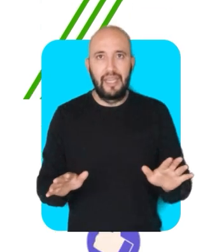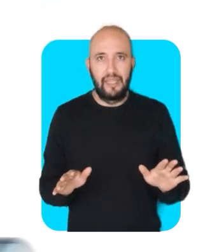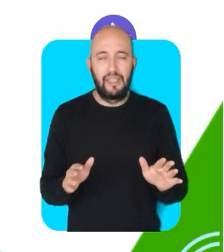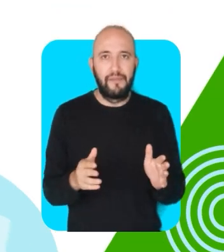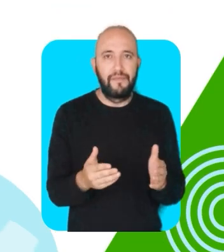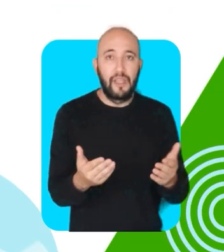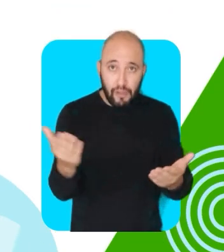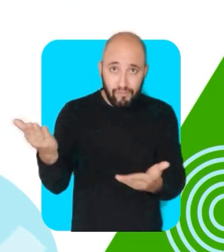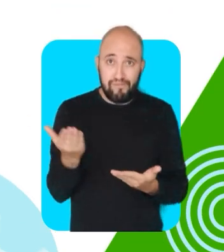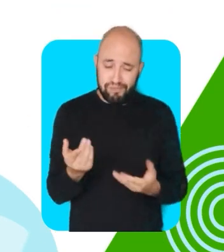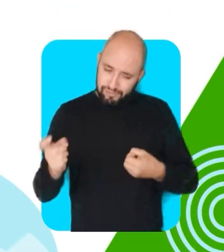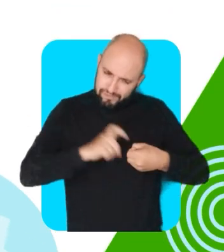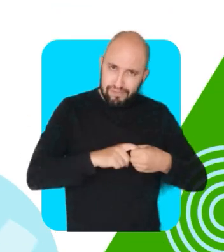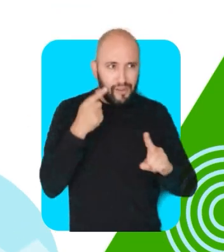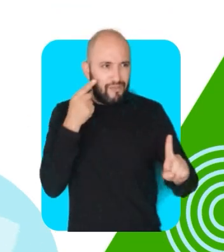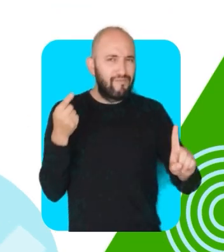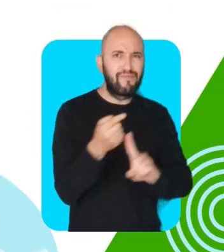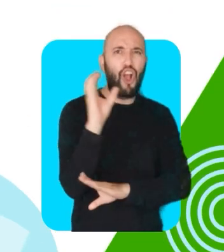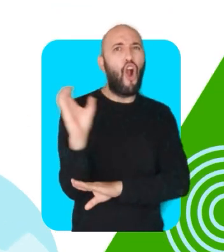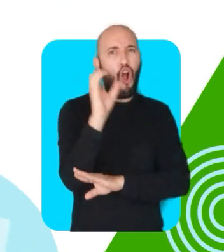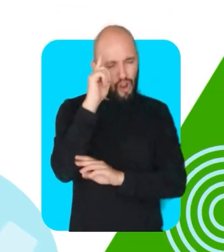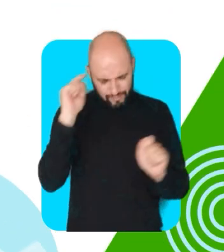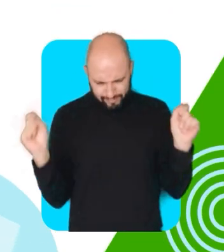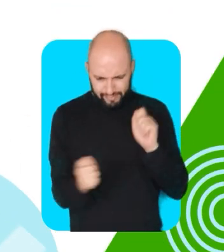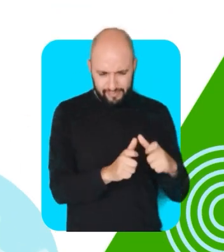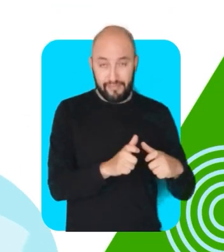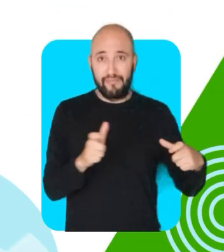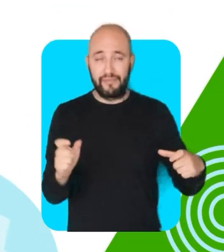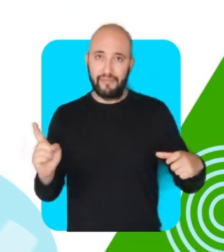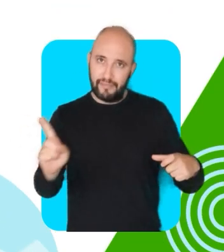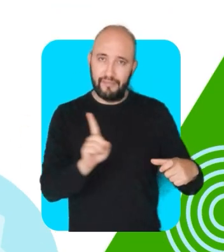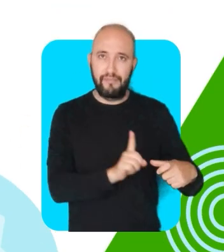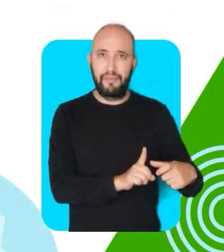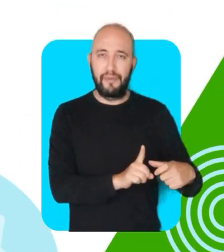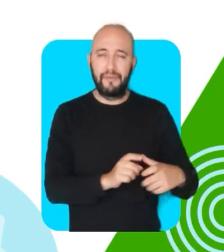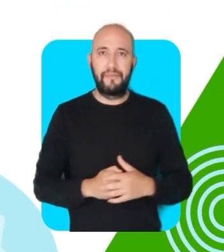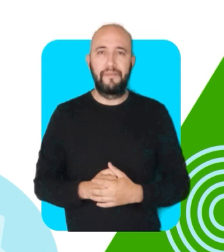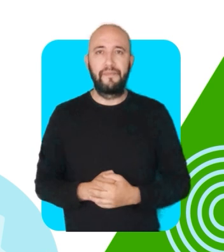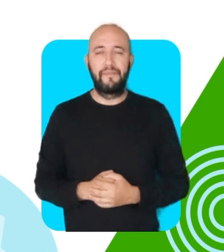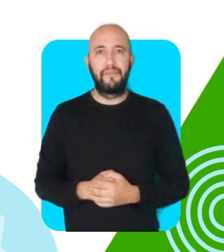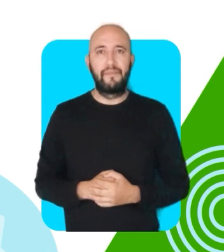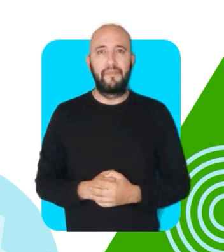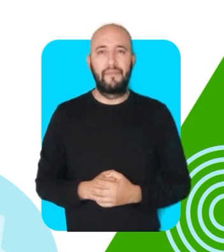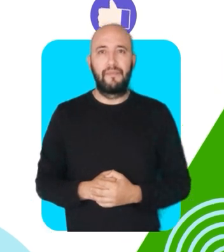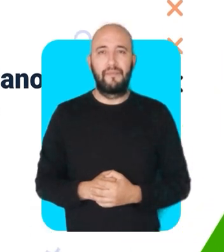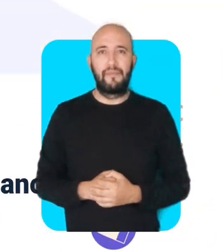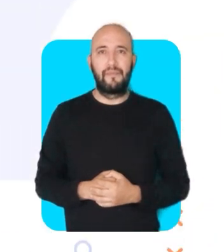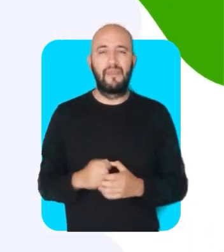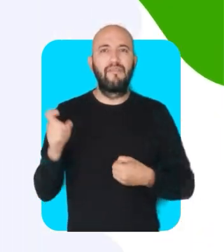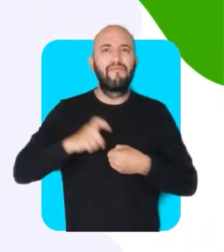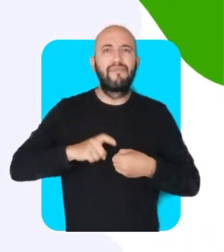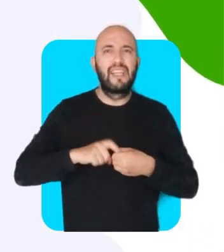Internet. Súmate a esta propuesta de formación y haz parte de los miles de colombianos que le apuestan al cambio.